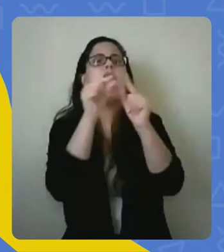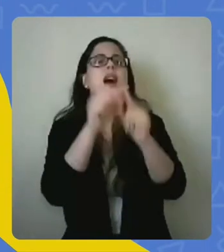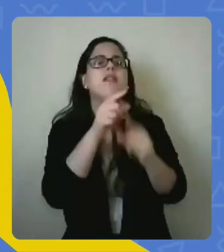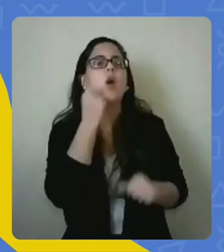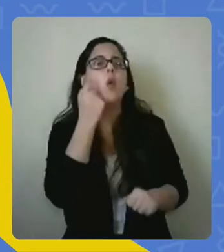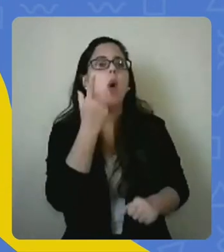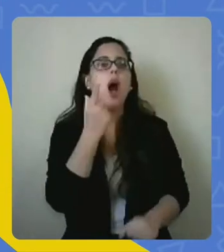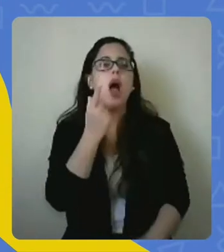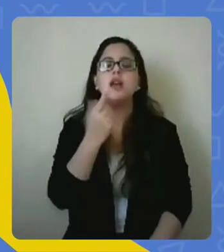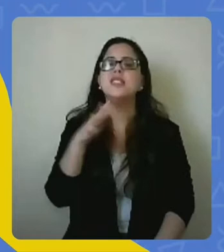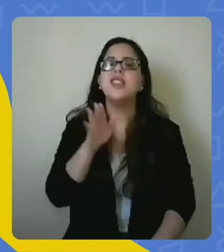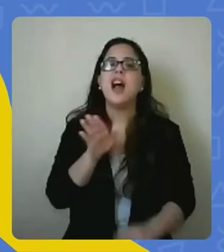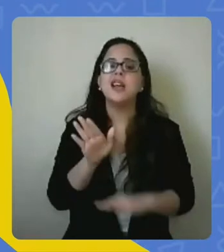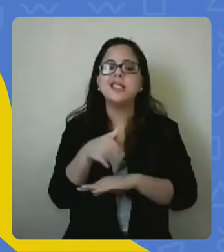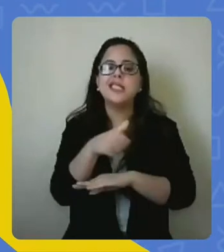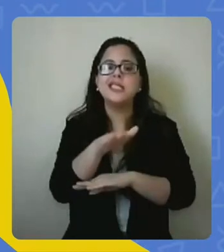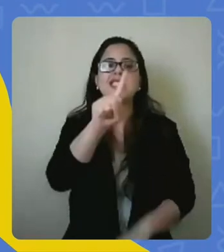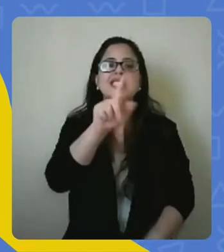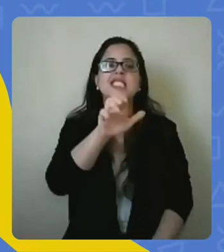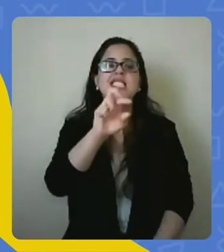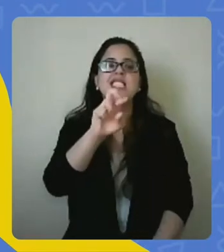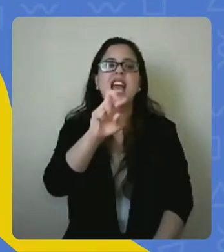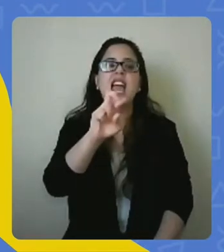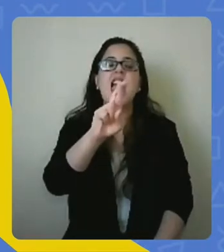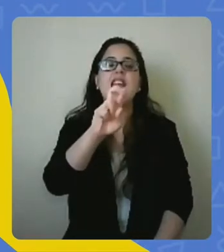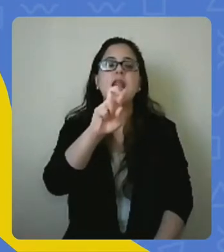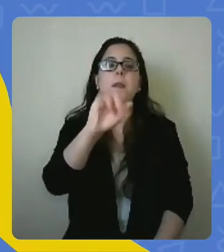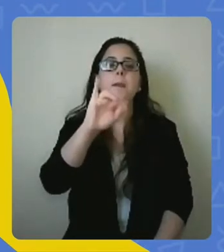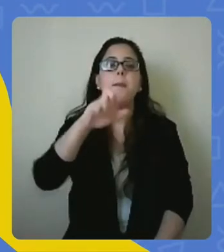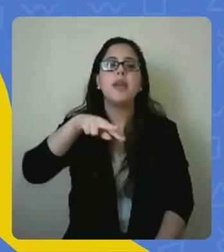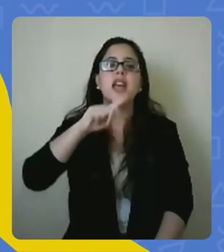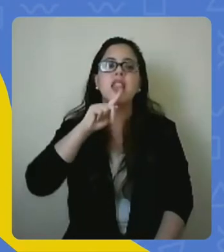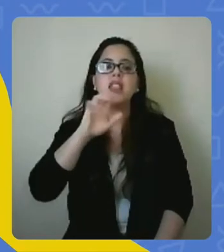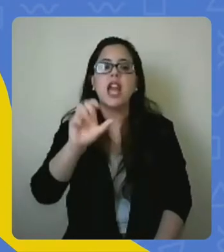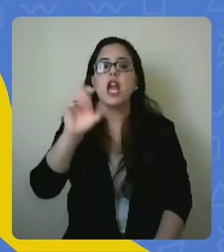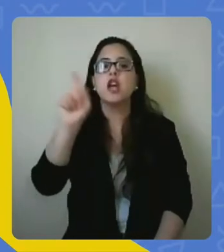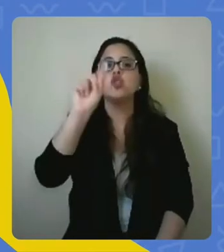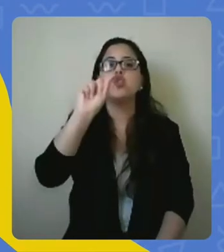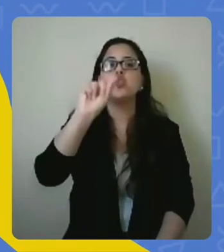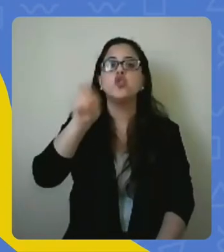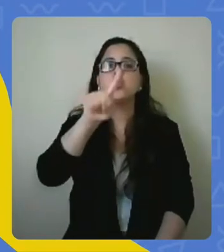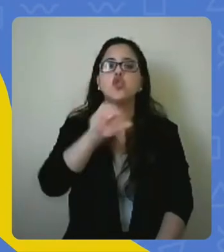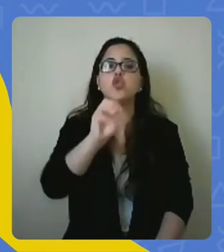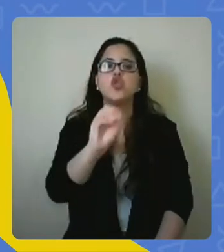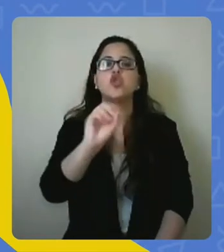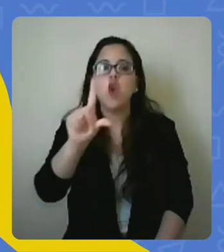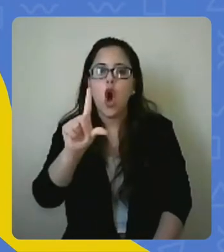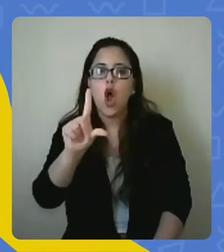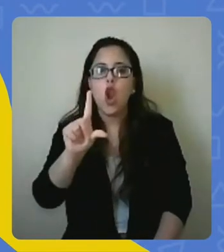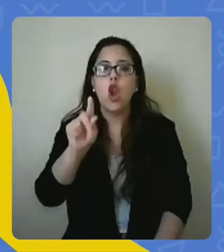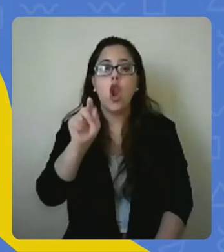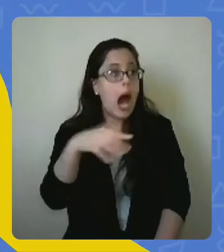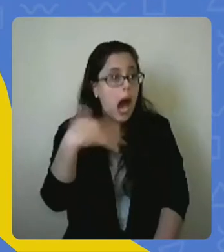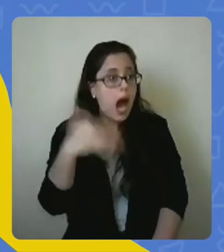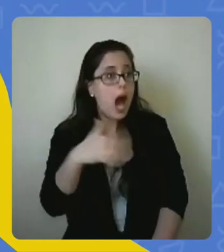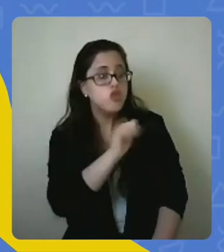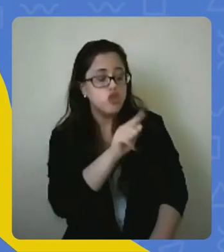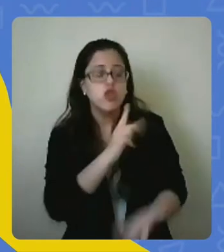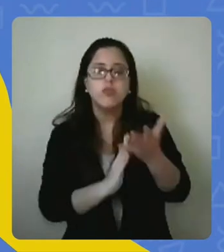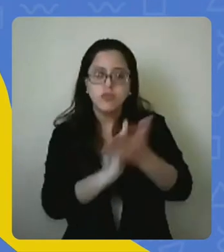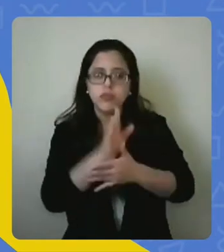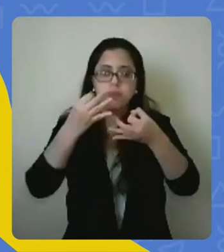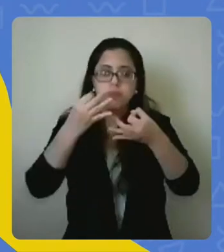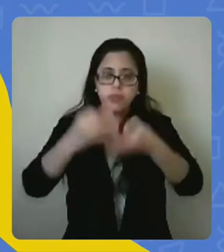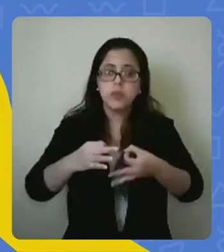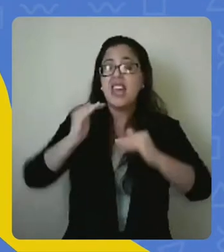sol. ¿Comienzan con Sí. Muy bien. Y es muy importante eso de preguntarles después, de ejercitar, dependiendo del